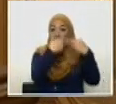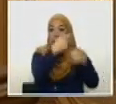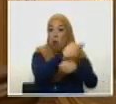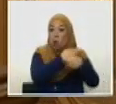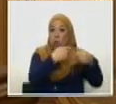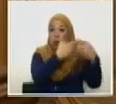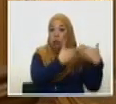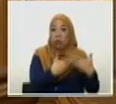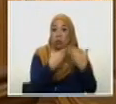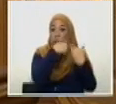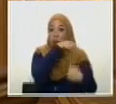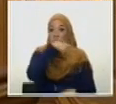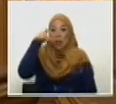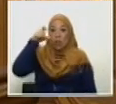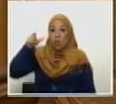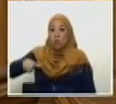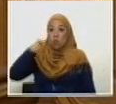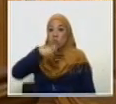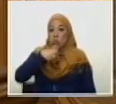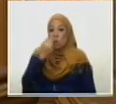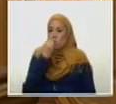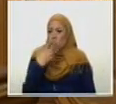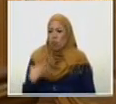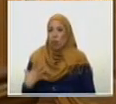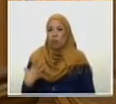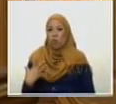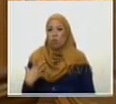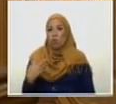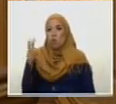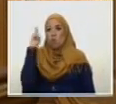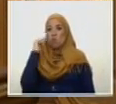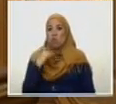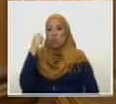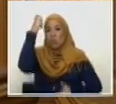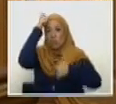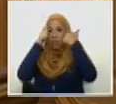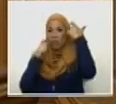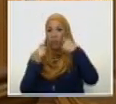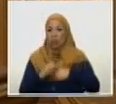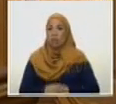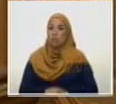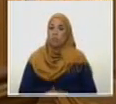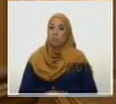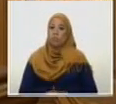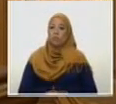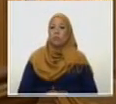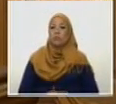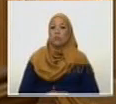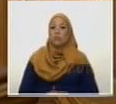Unidos a este pueblo noble, bolivariano y chavista.